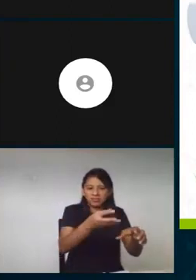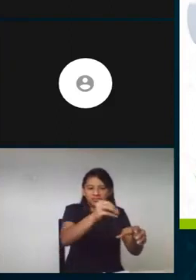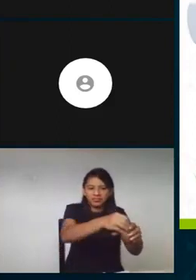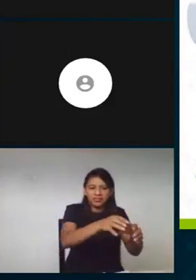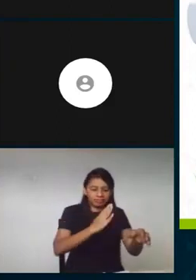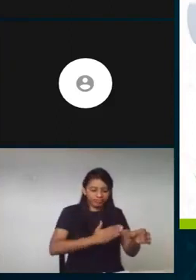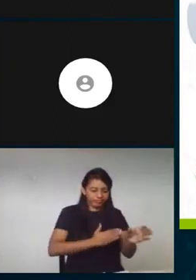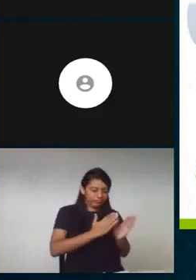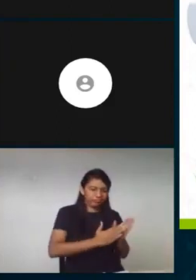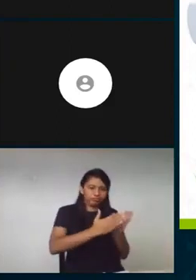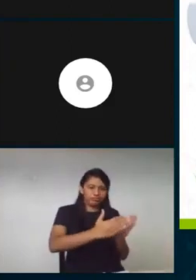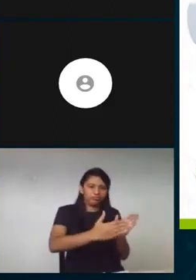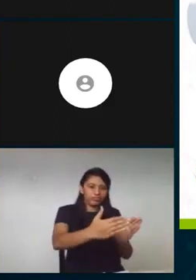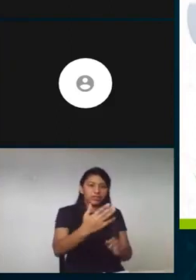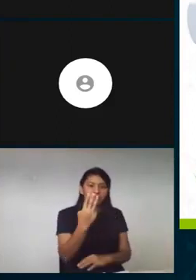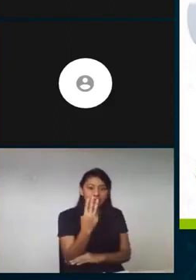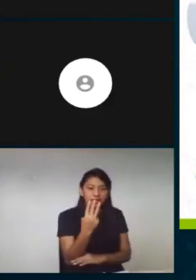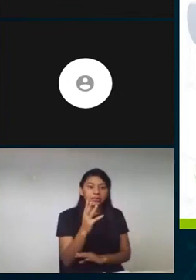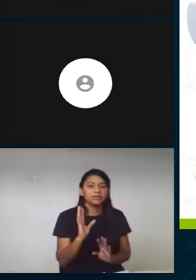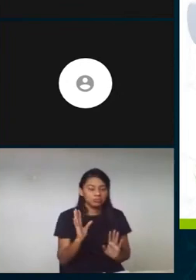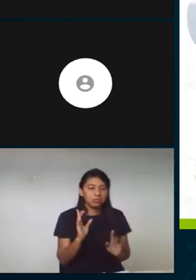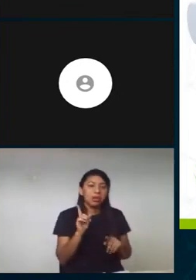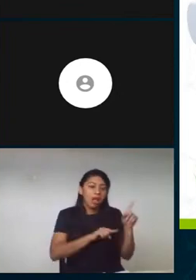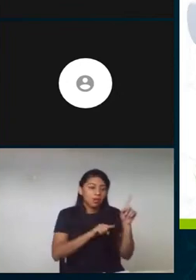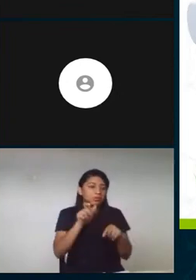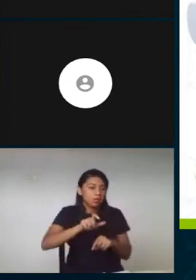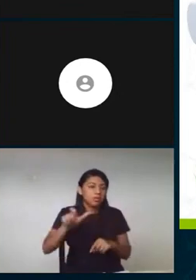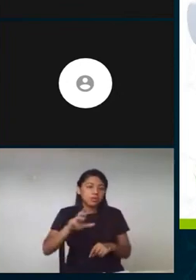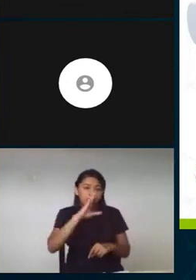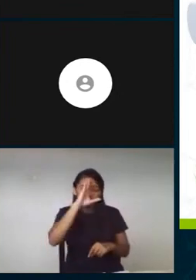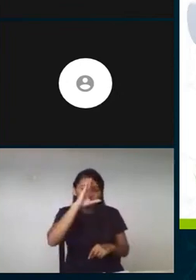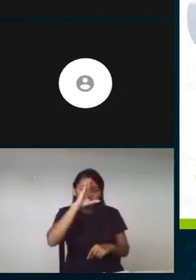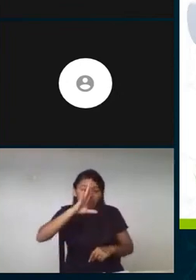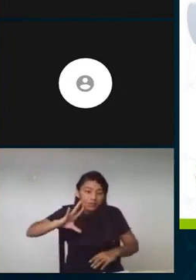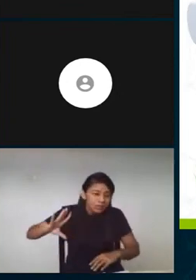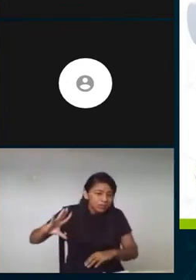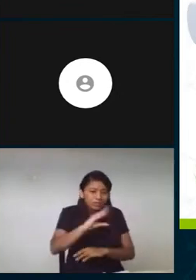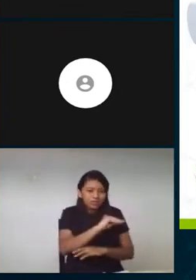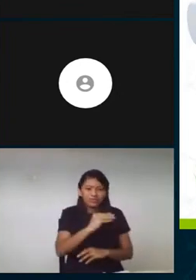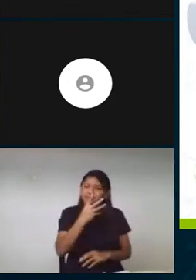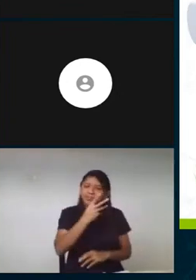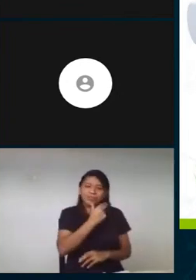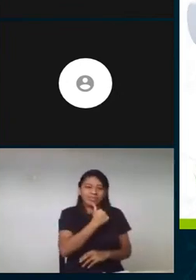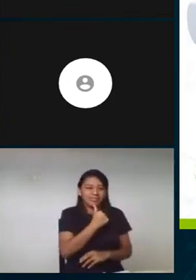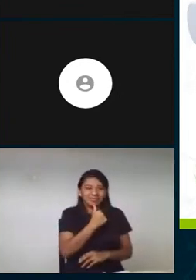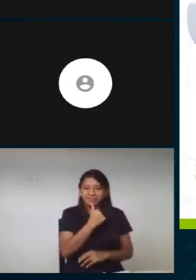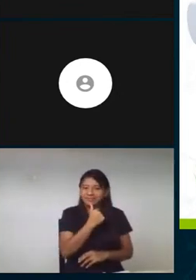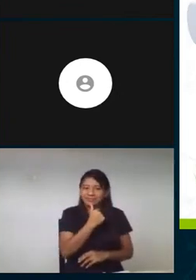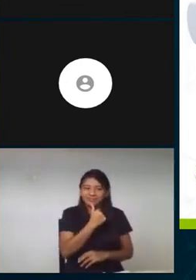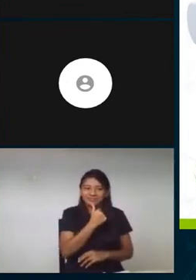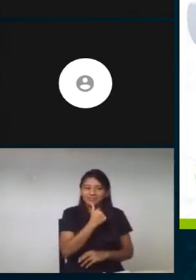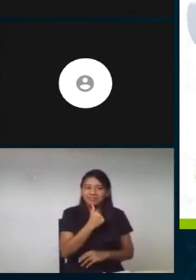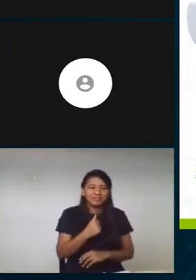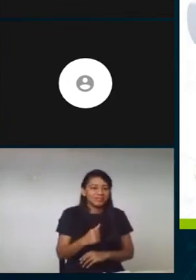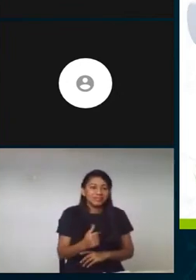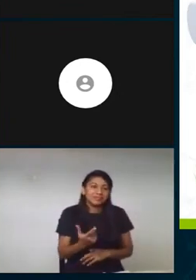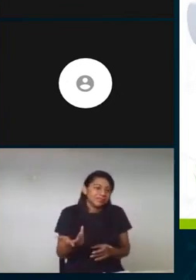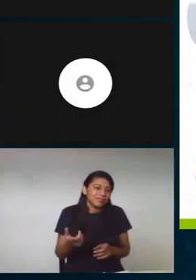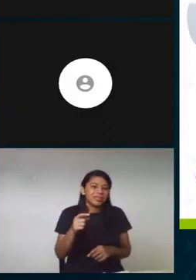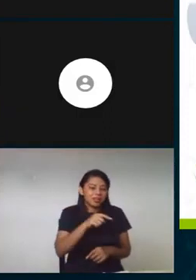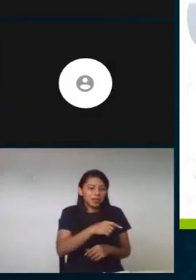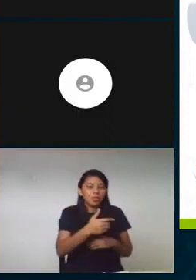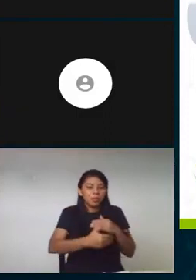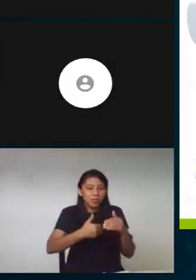cerca a las fuentes hídricas como ríos y quebradas de aquí de la ciudad, ¿cierto? Y adicional, pues que también el tema de la